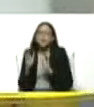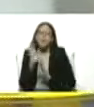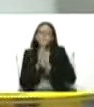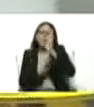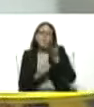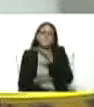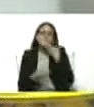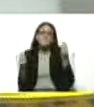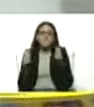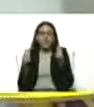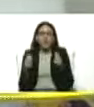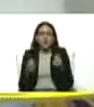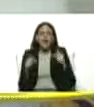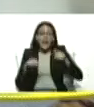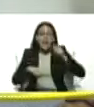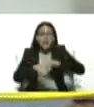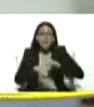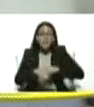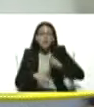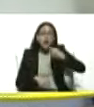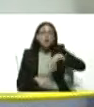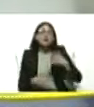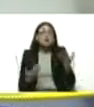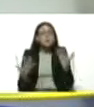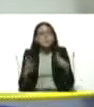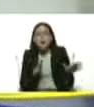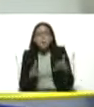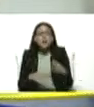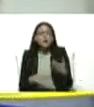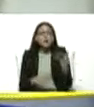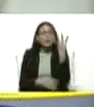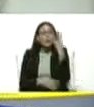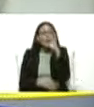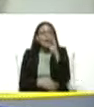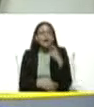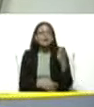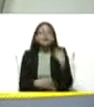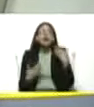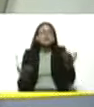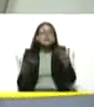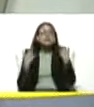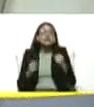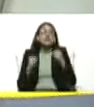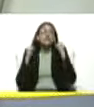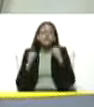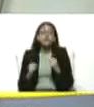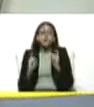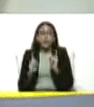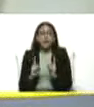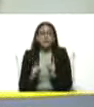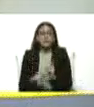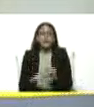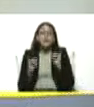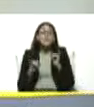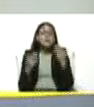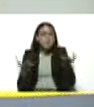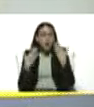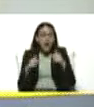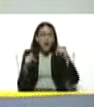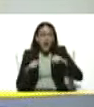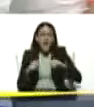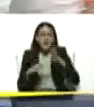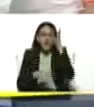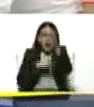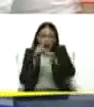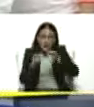nos encontramos aproximadamente a 40 grados de temperatura. El cacao tropical de nuestra región, nacido en la cuenca amazónica,